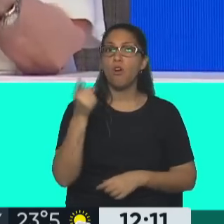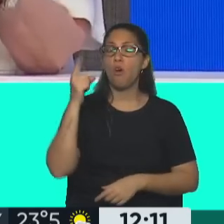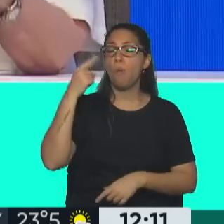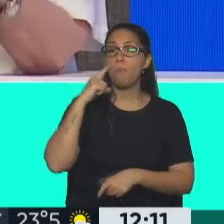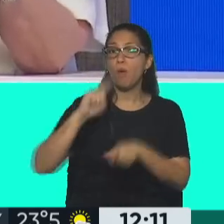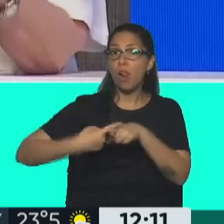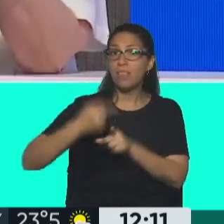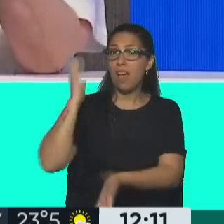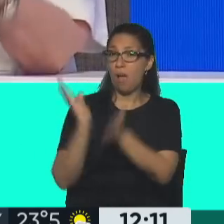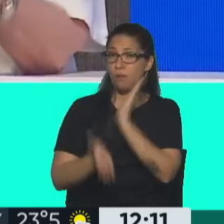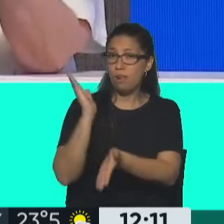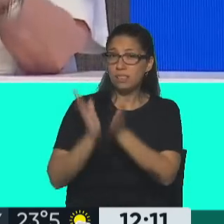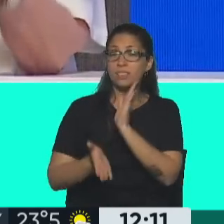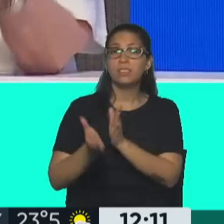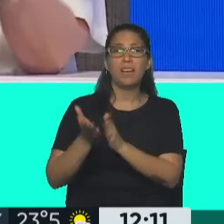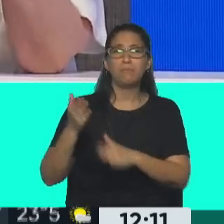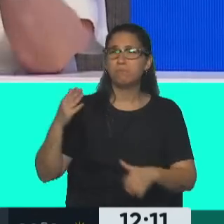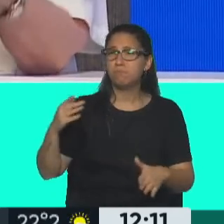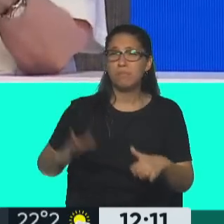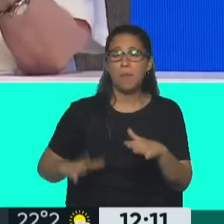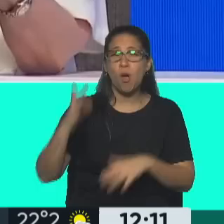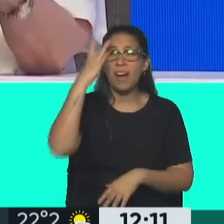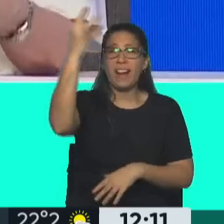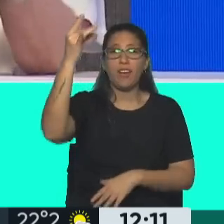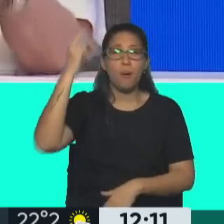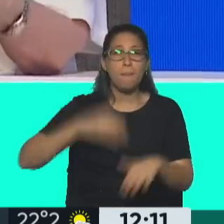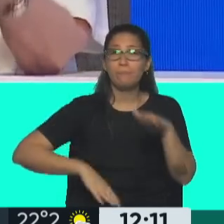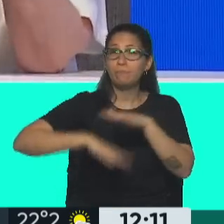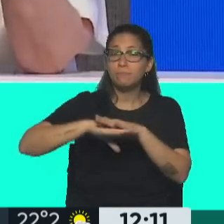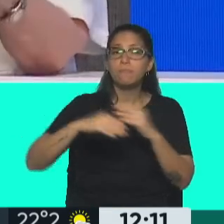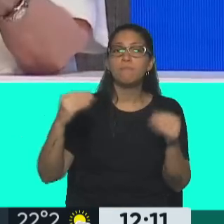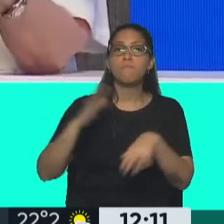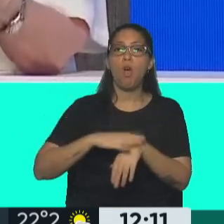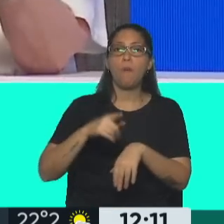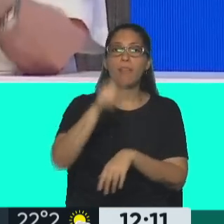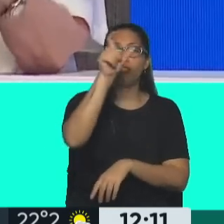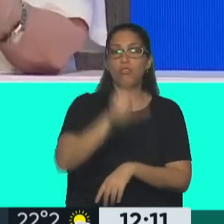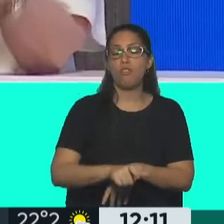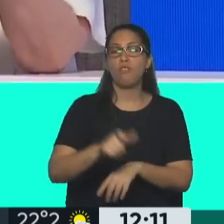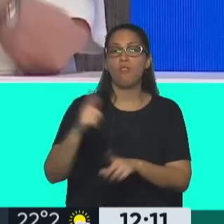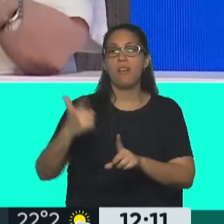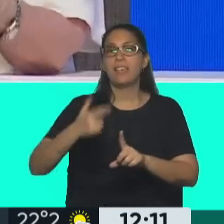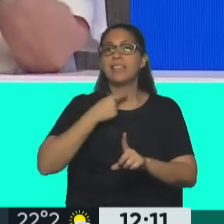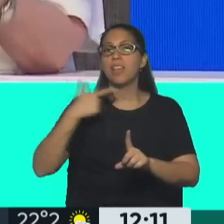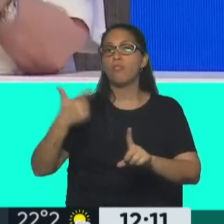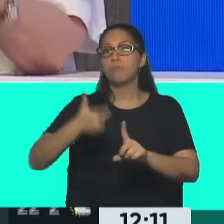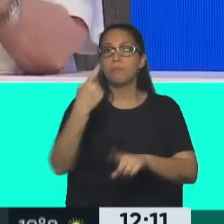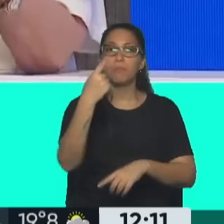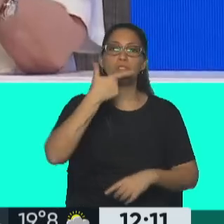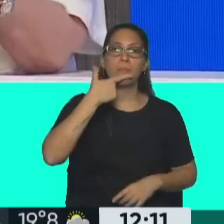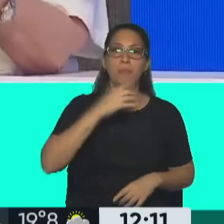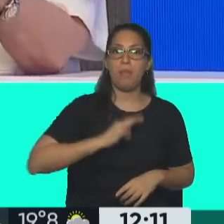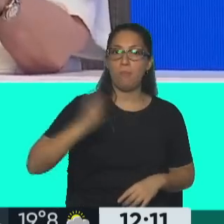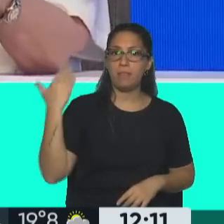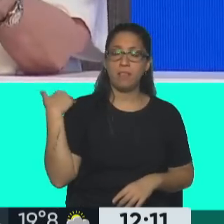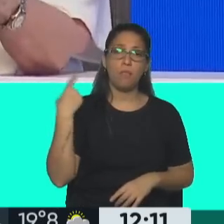política, que tuvo su punto de inflexión más dramático cuando intentaron asesinarla el 1 de septiembre del año pasado. Pero